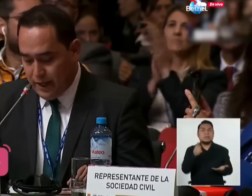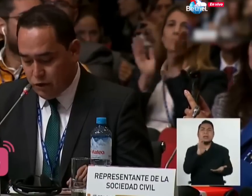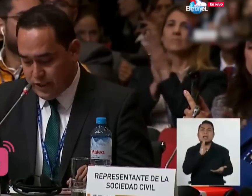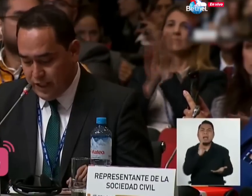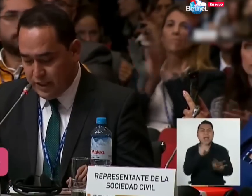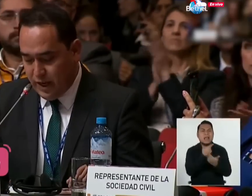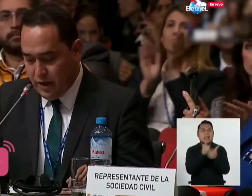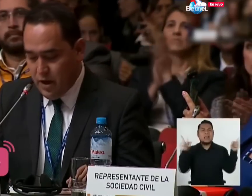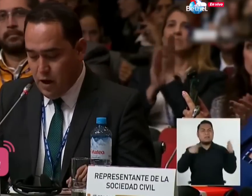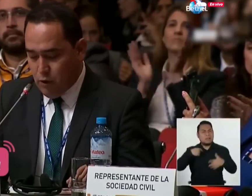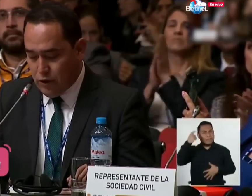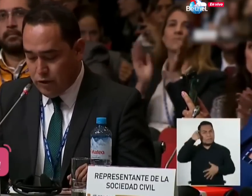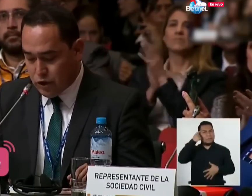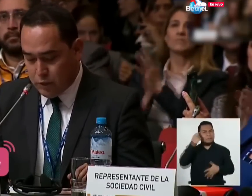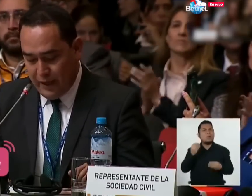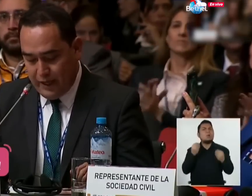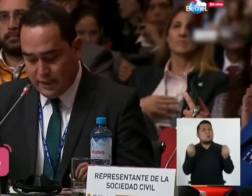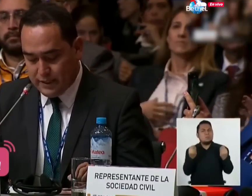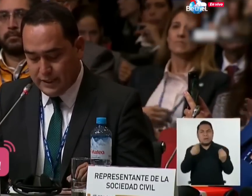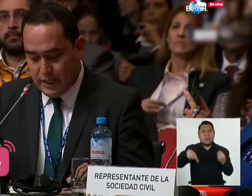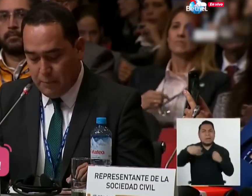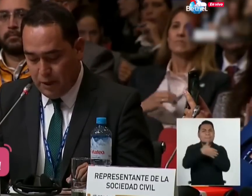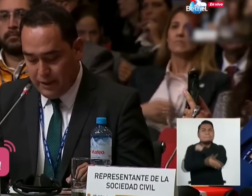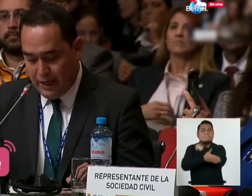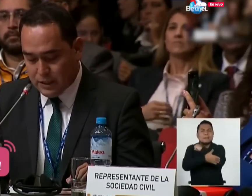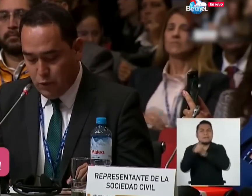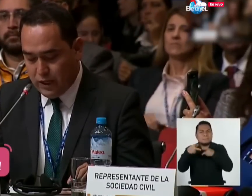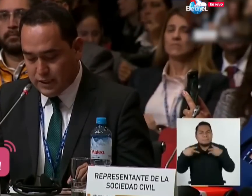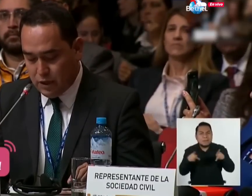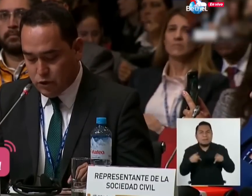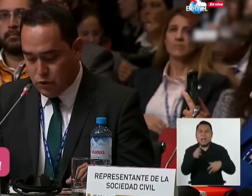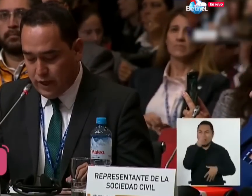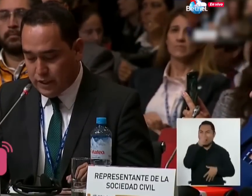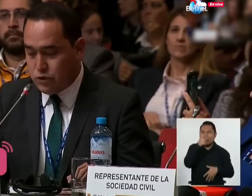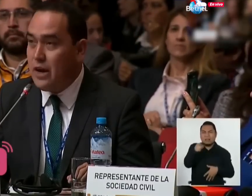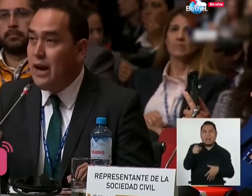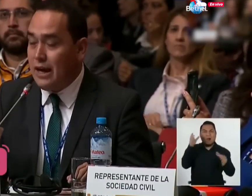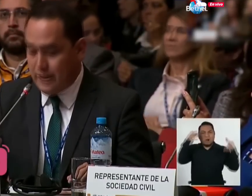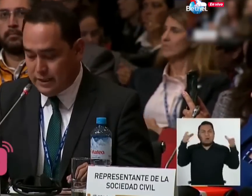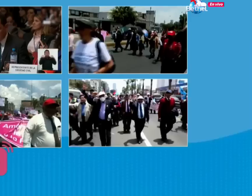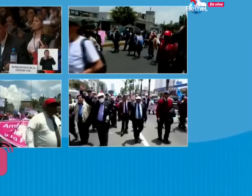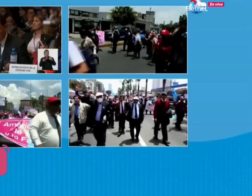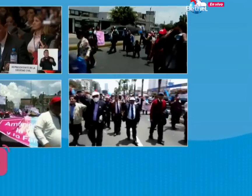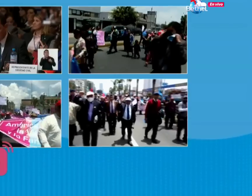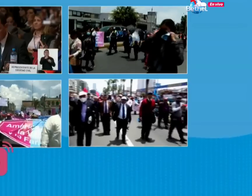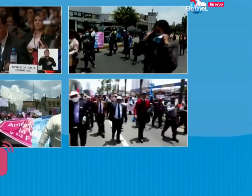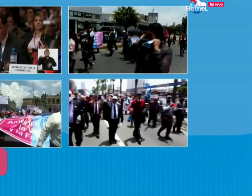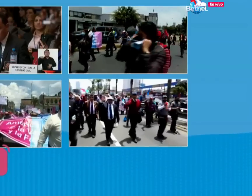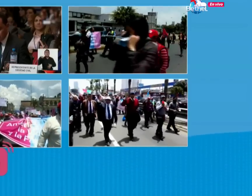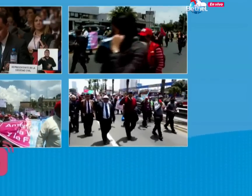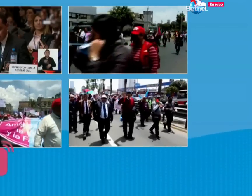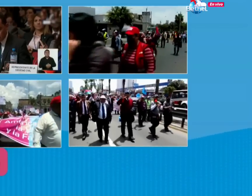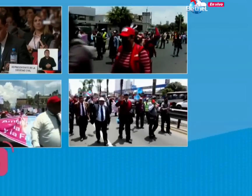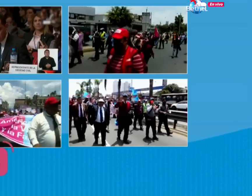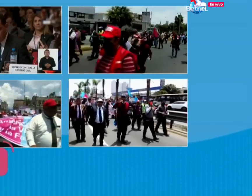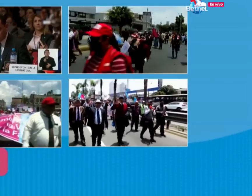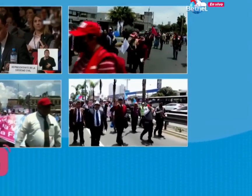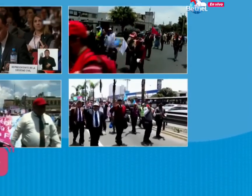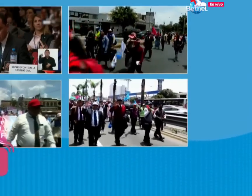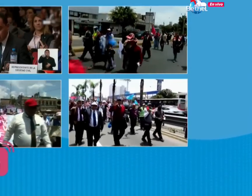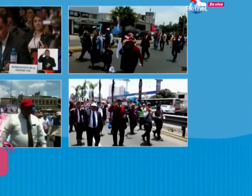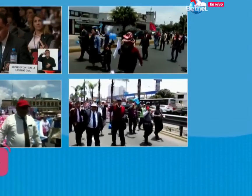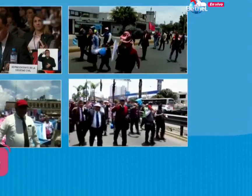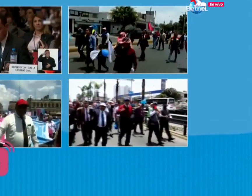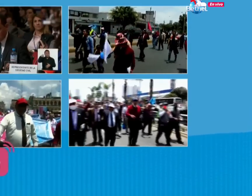hable de libertad de conciencia cuando en nuestros países se permiten las burlas desde los congresos hacia las religiones, como sucedió en